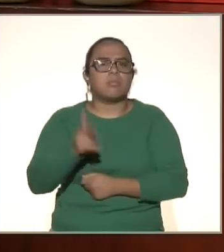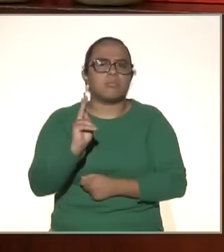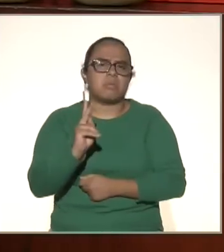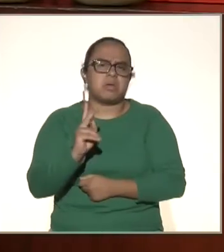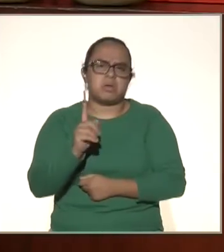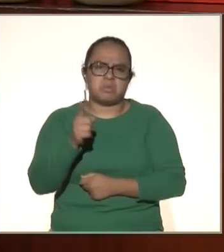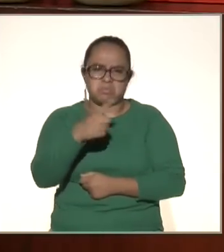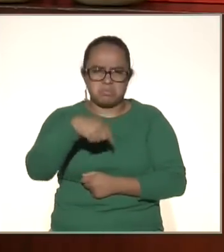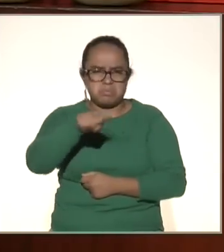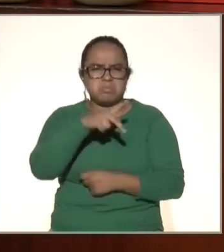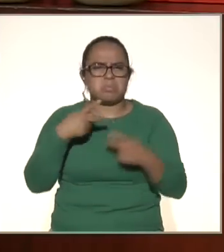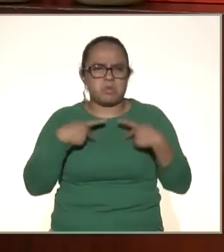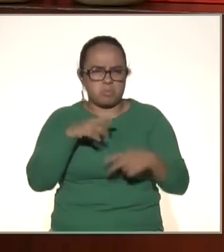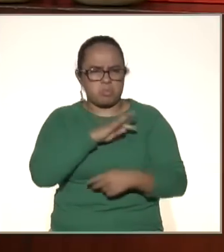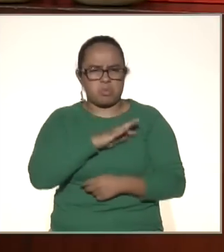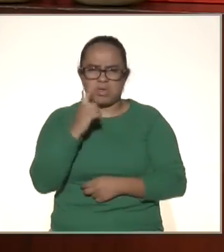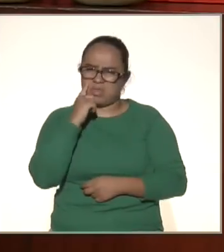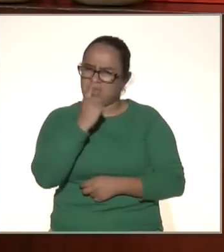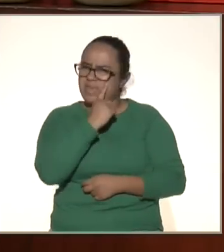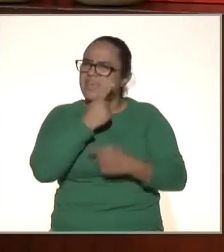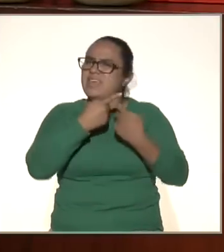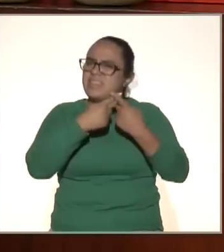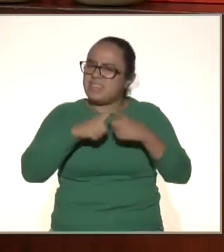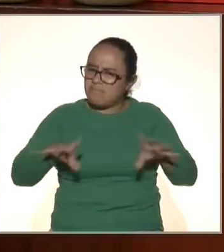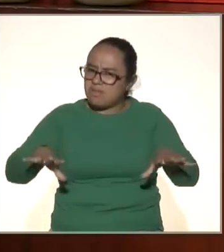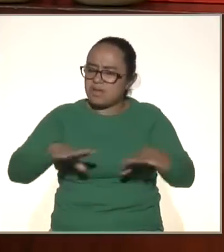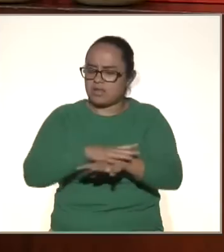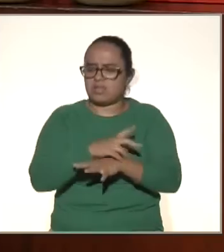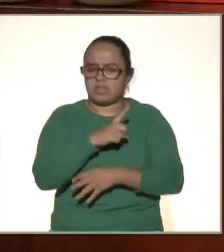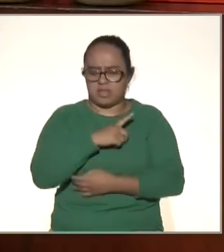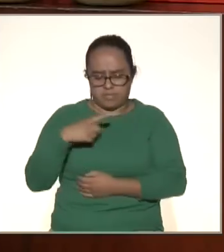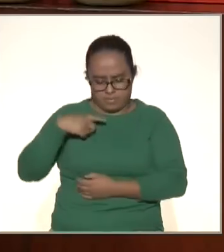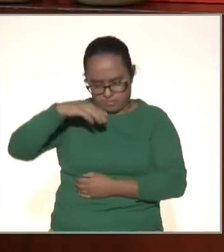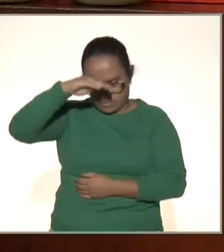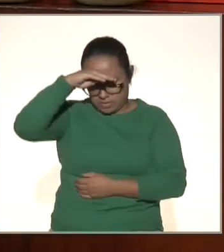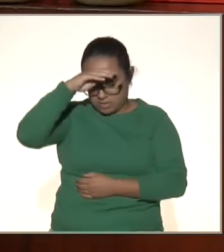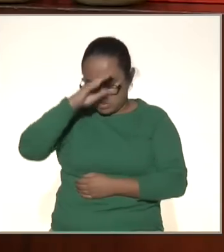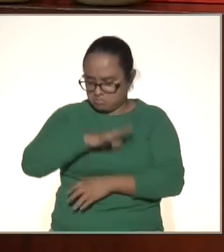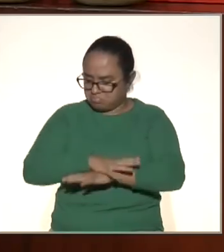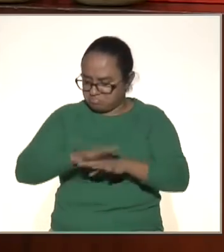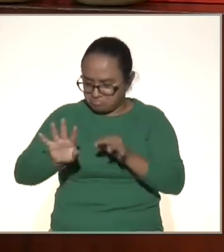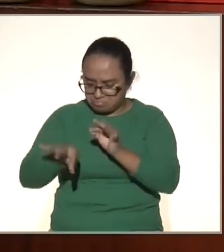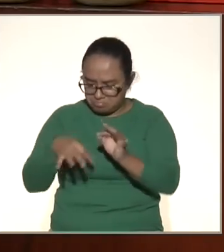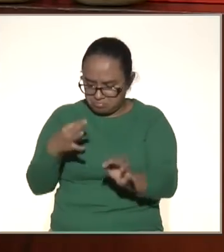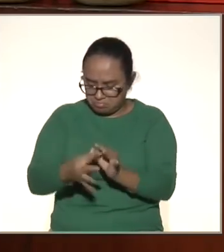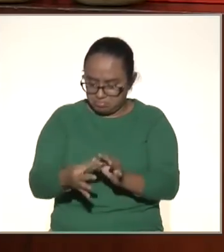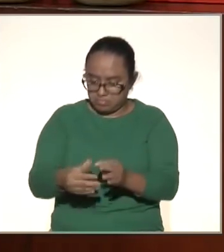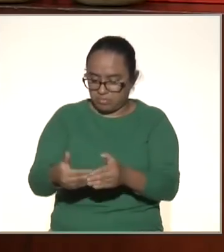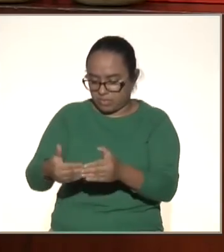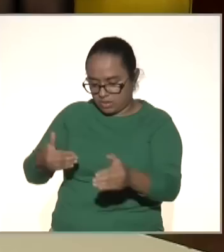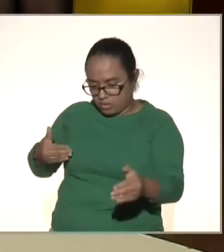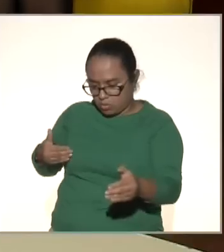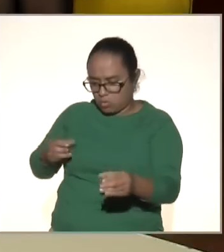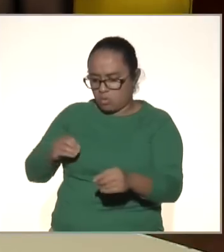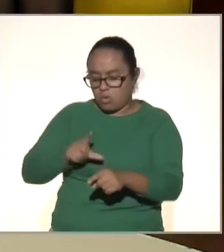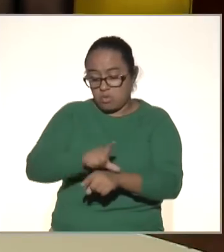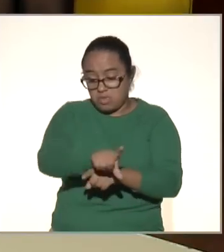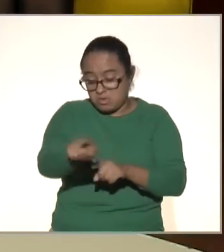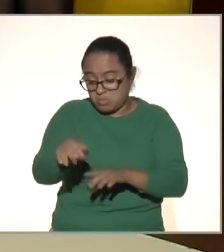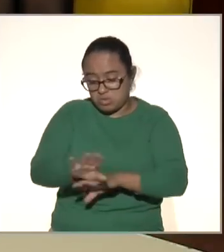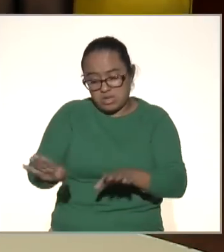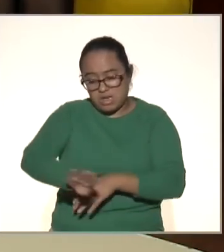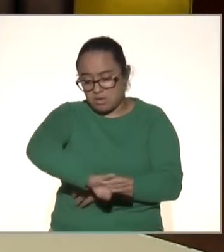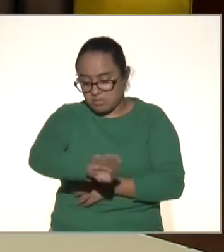manera distinta, ¿no? Se puede ver de manera en que, bueno, llegó a su ciclo, antes o después, debo